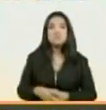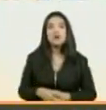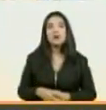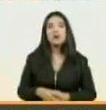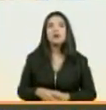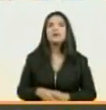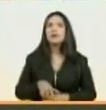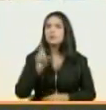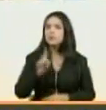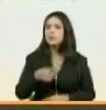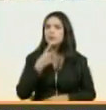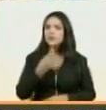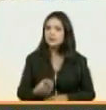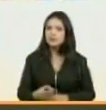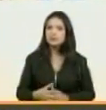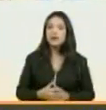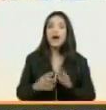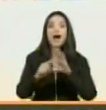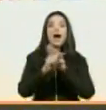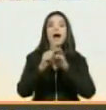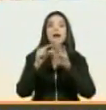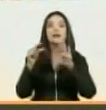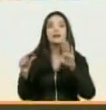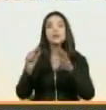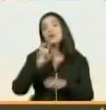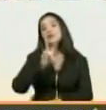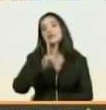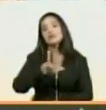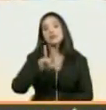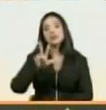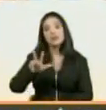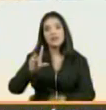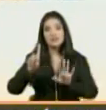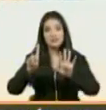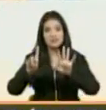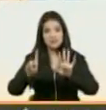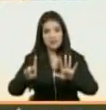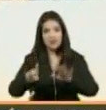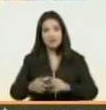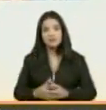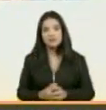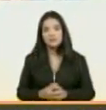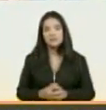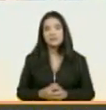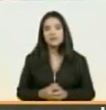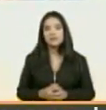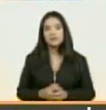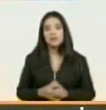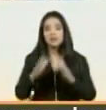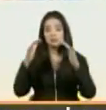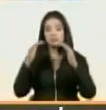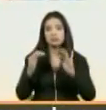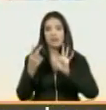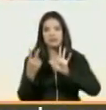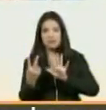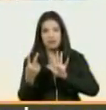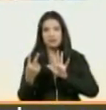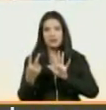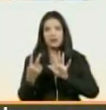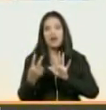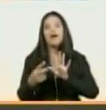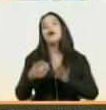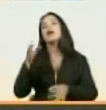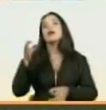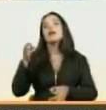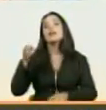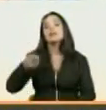que establece el artículo 336, numeral 7, donde el Tribunal Supremo